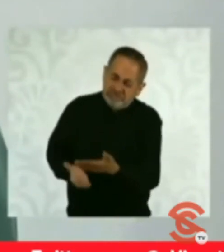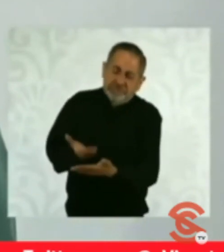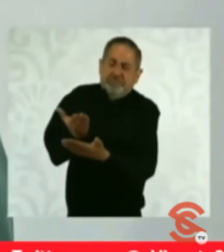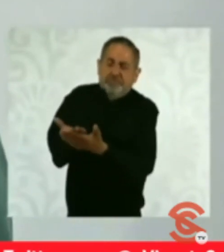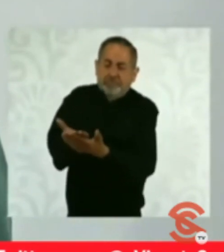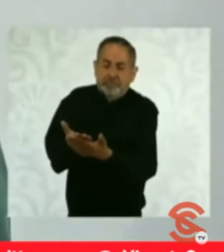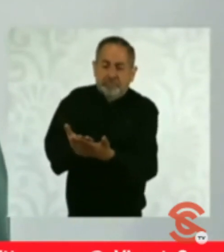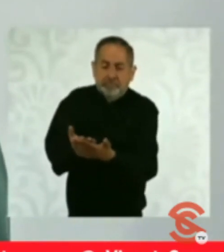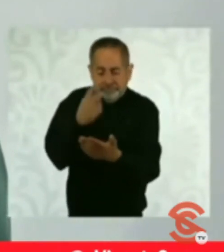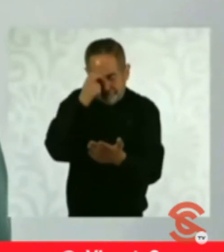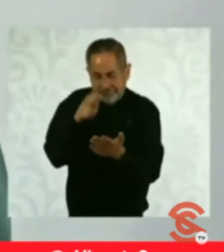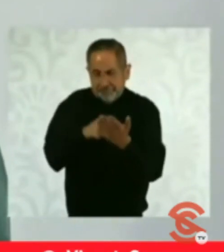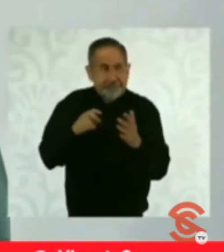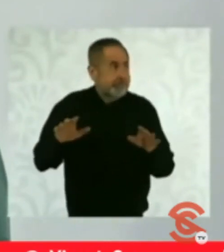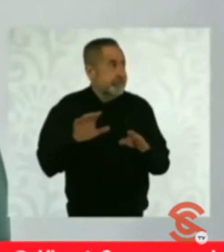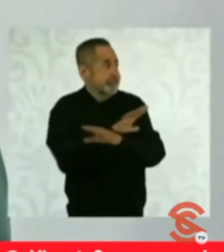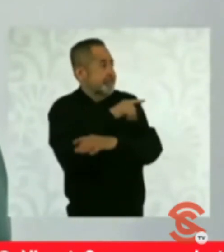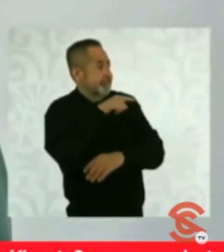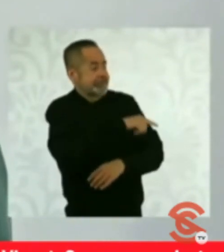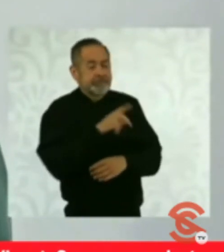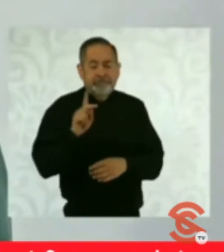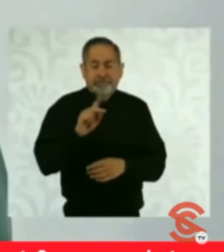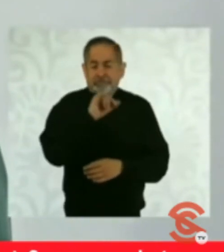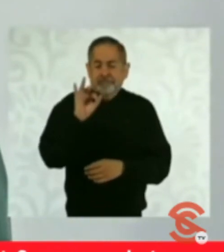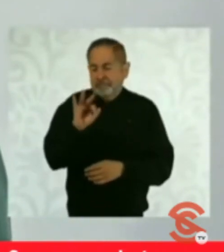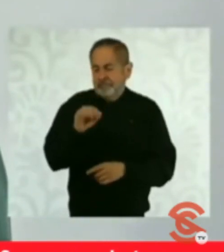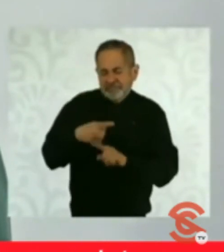de reforma al Poder Judicial.